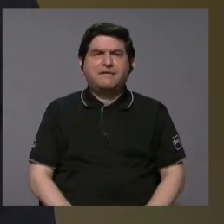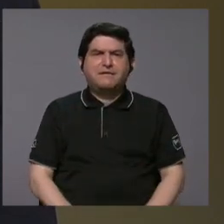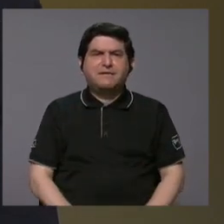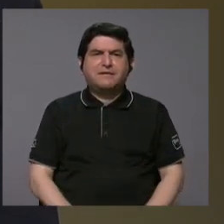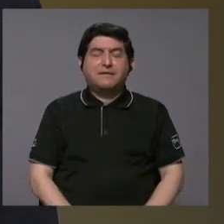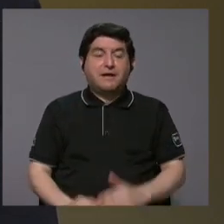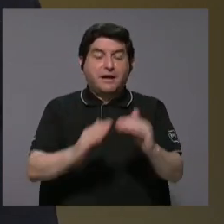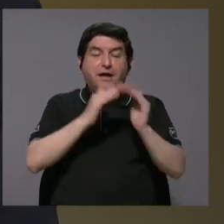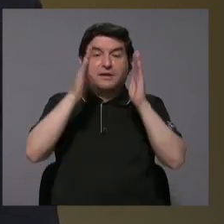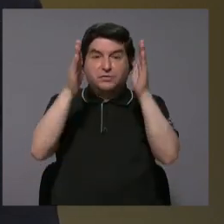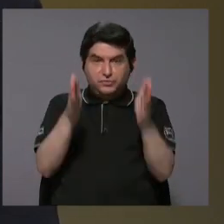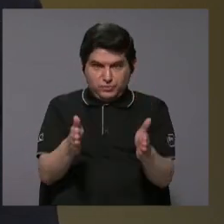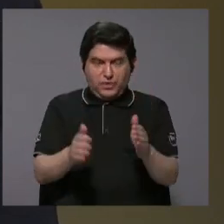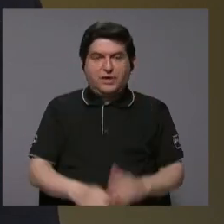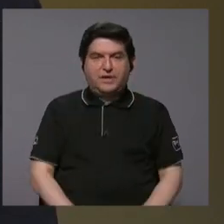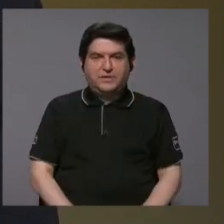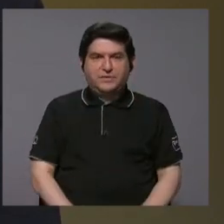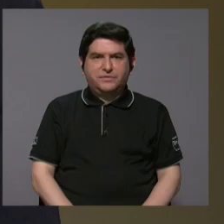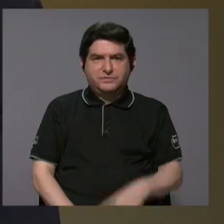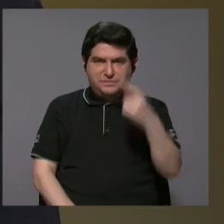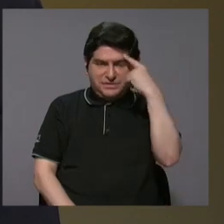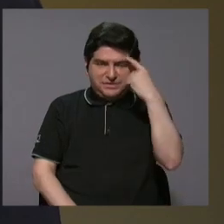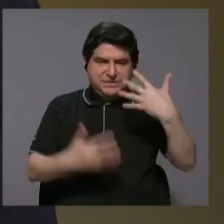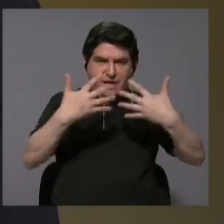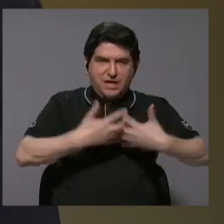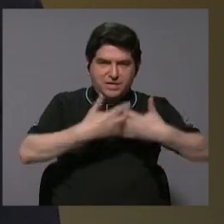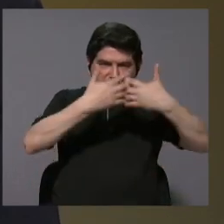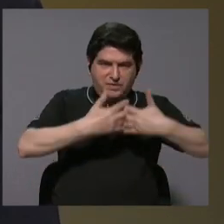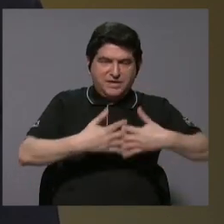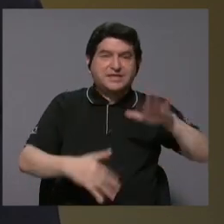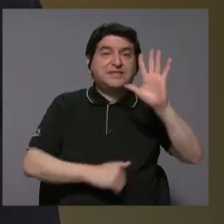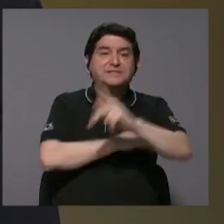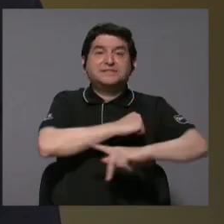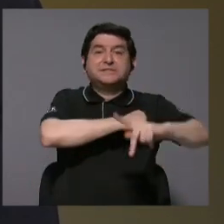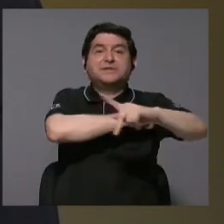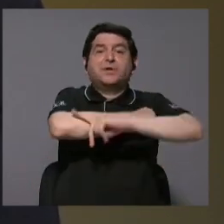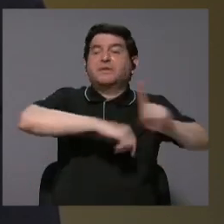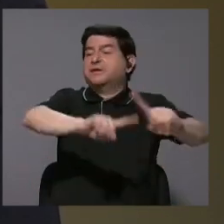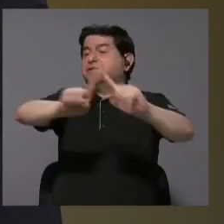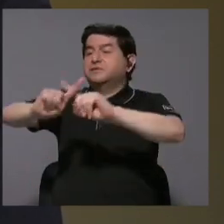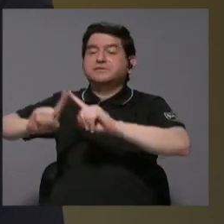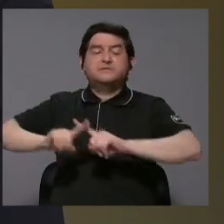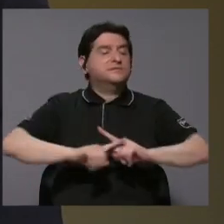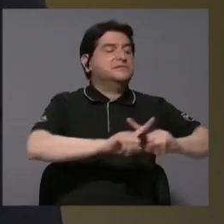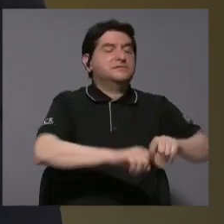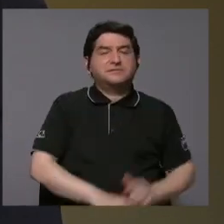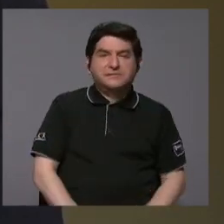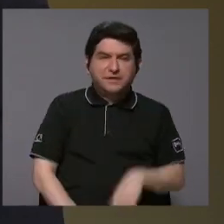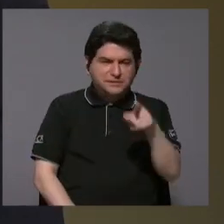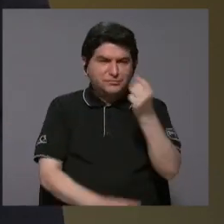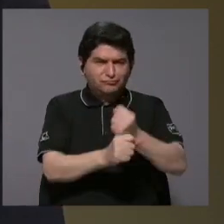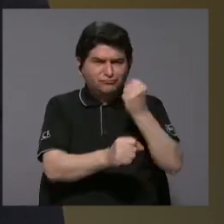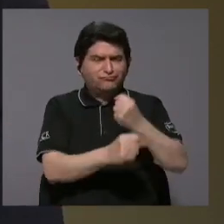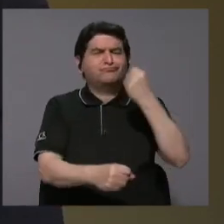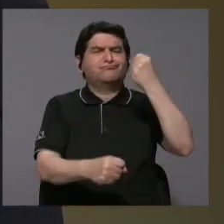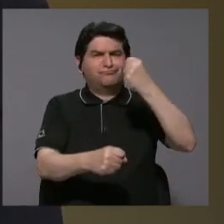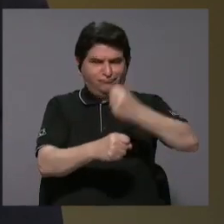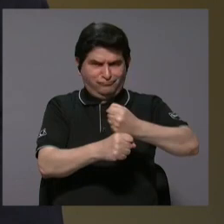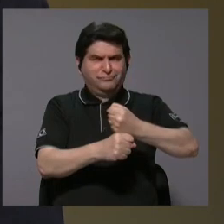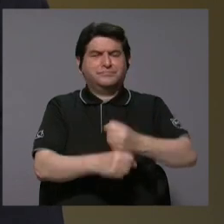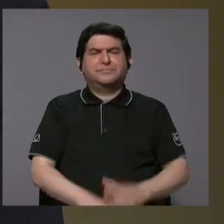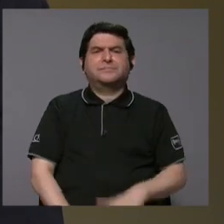seguridad ciudadana a los empresarios de 5 países. En esa tarea trabajó